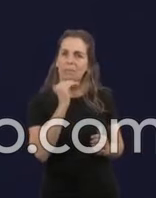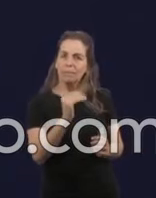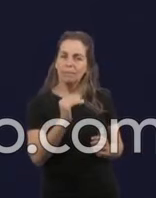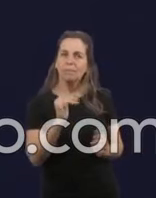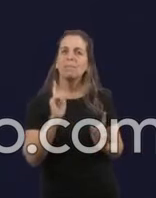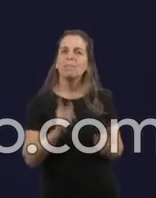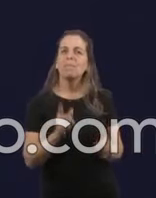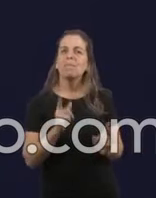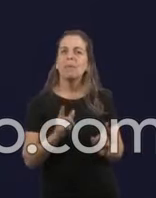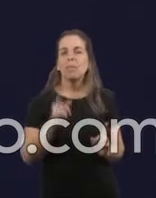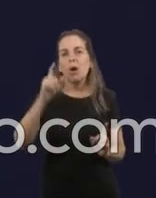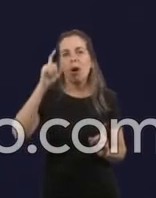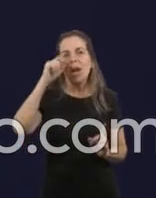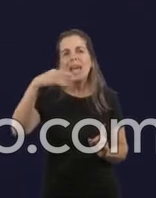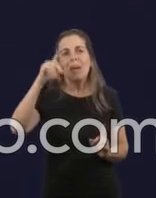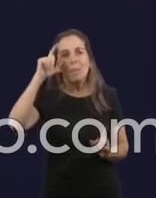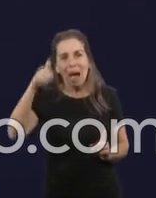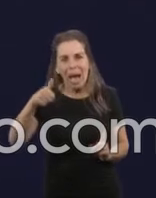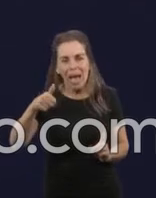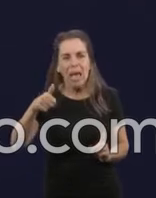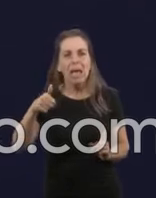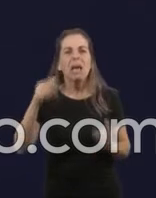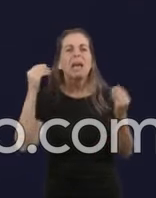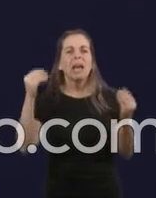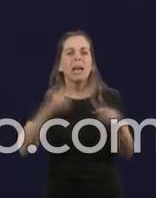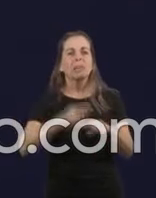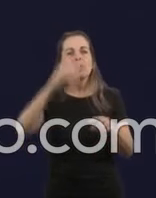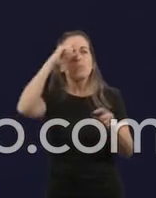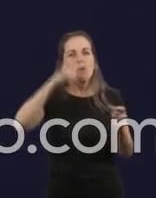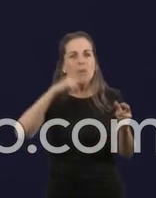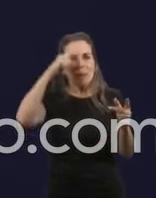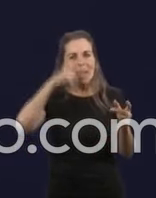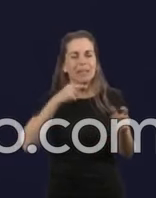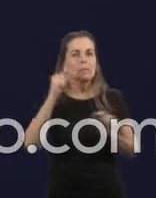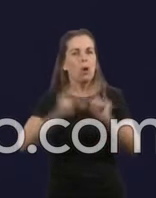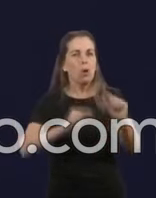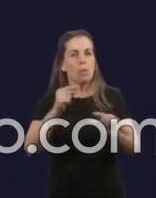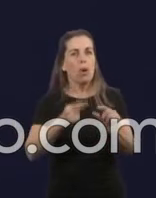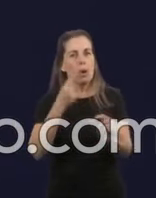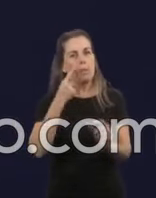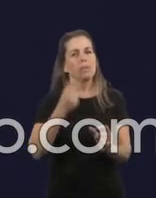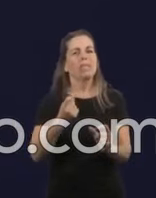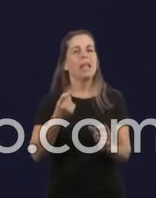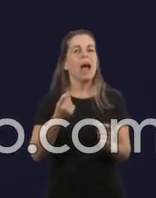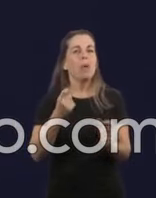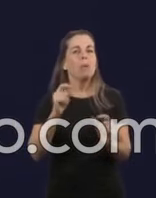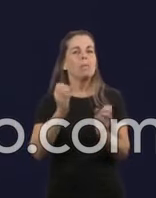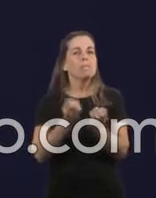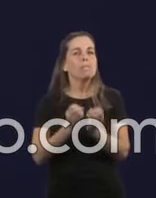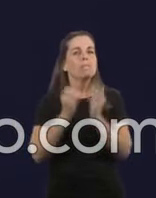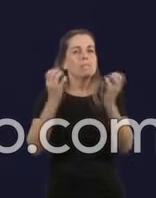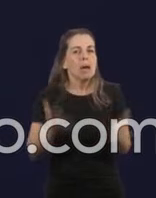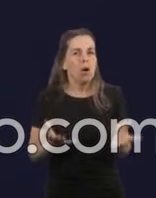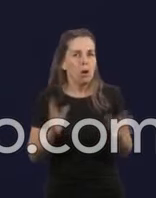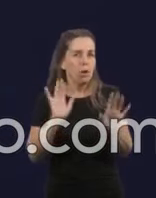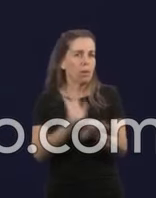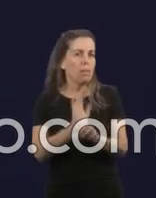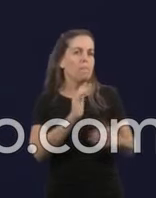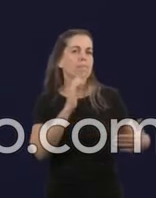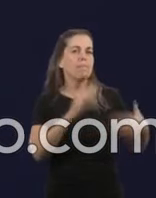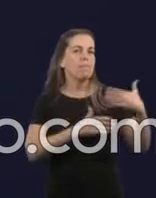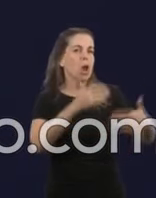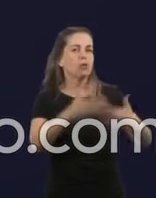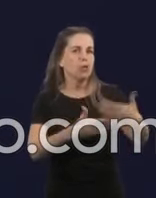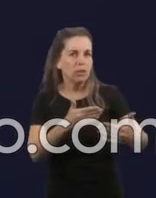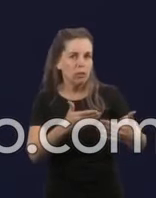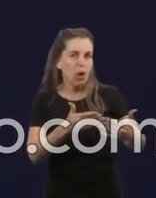recién donde en el intermensual empieza a mostrar signos de recuperación y claramente es un proceso que estamos haciendo todo lo posible